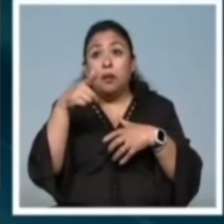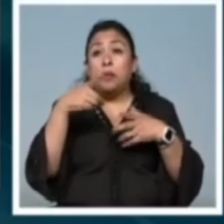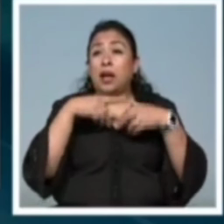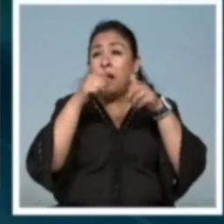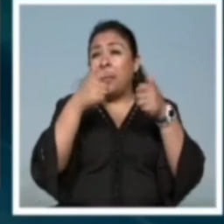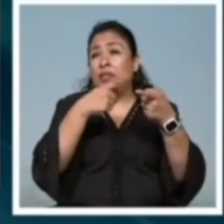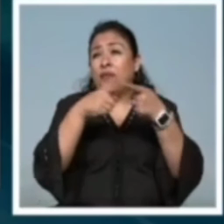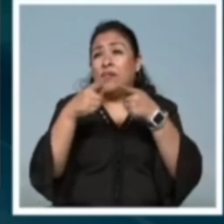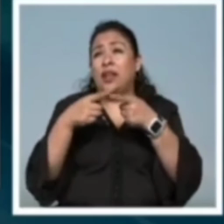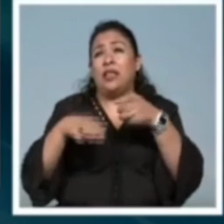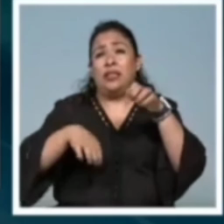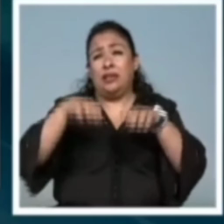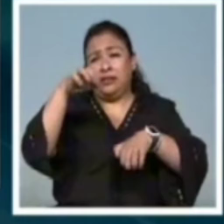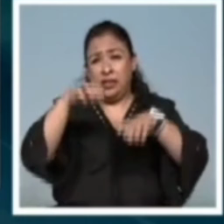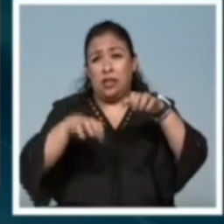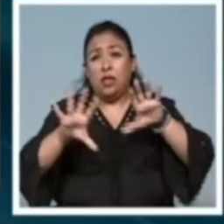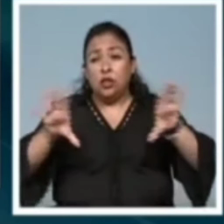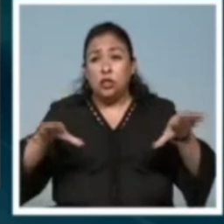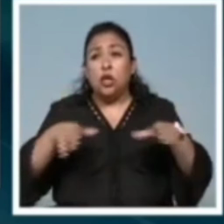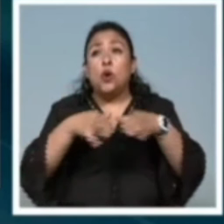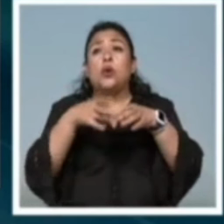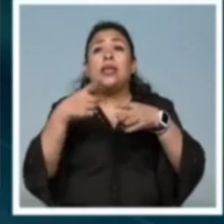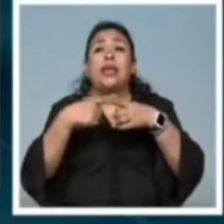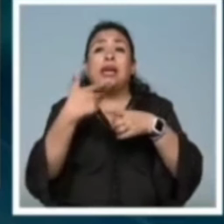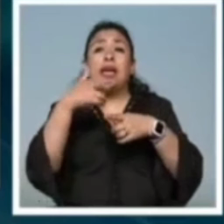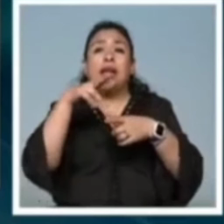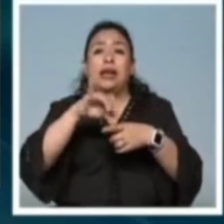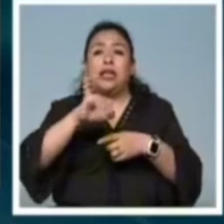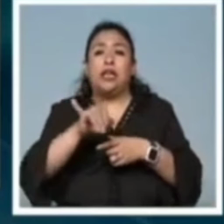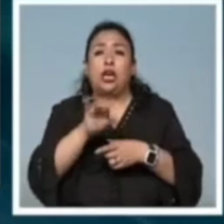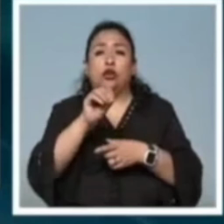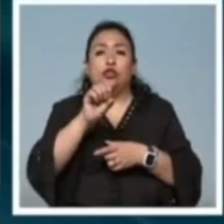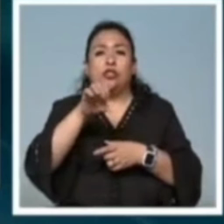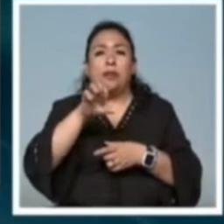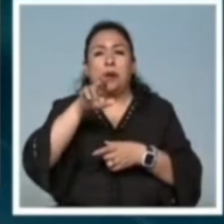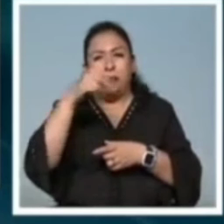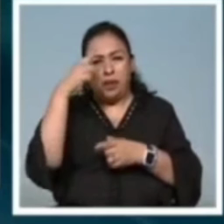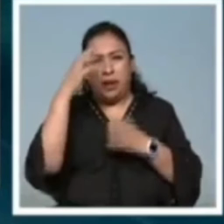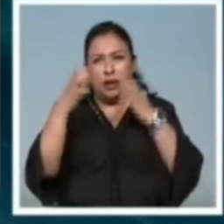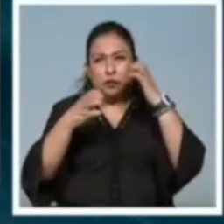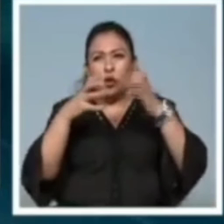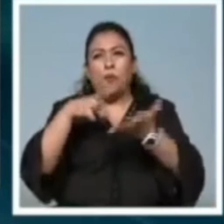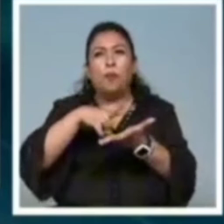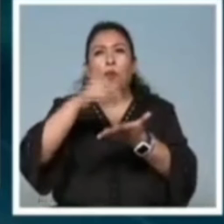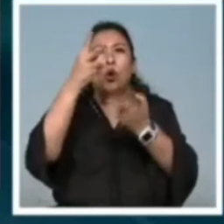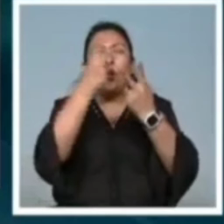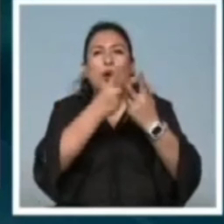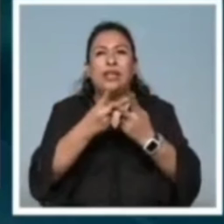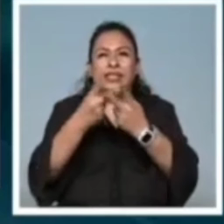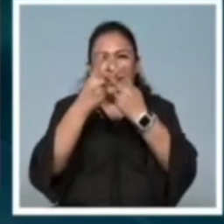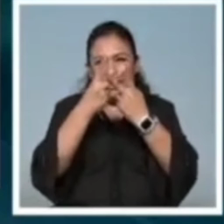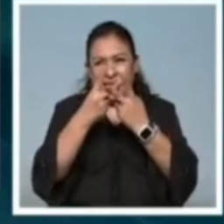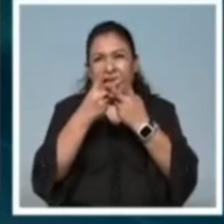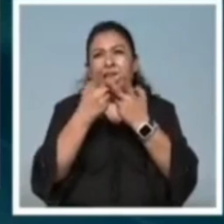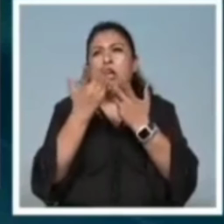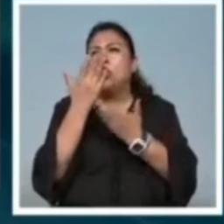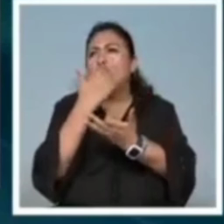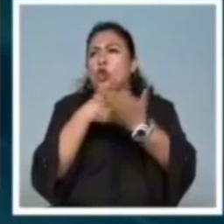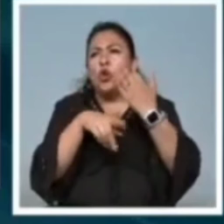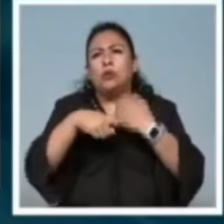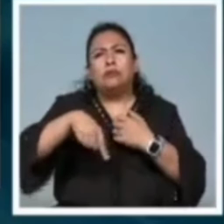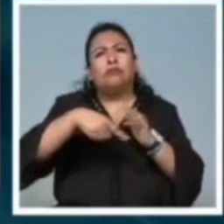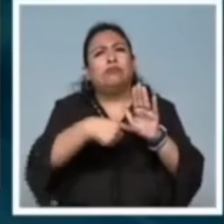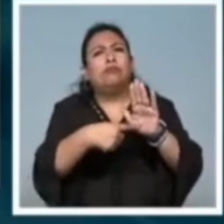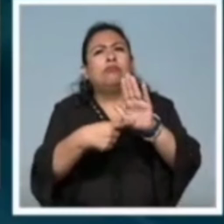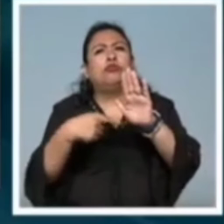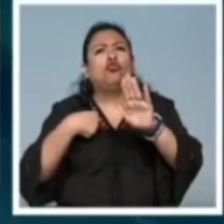Artistas de diferentes generaciones son reunidos por la Galería José María Velasco para la muestra Polvo de Estrellas. De alguna manera, todos ellos